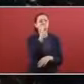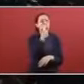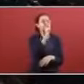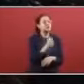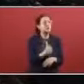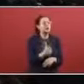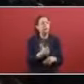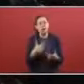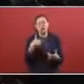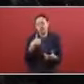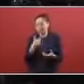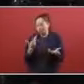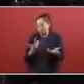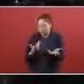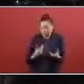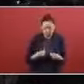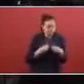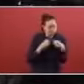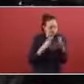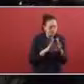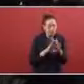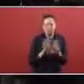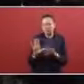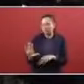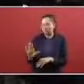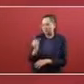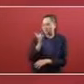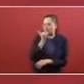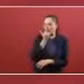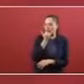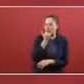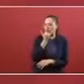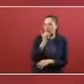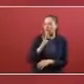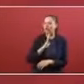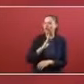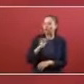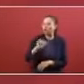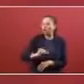otras empresas, hay otras actividades.